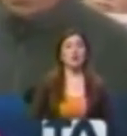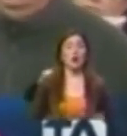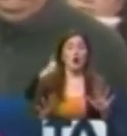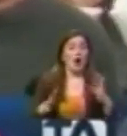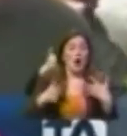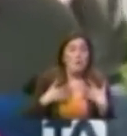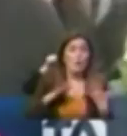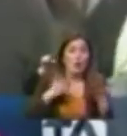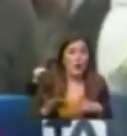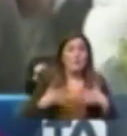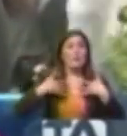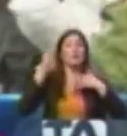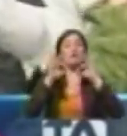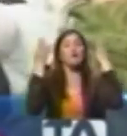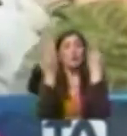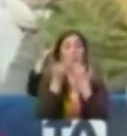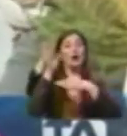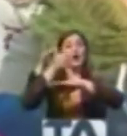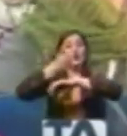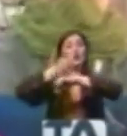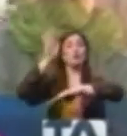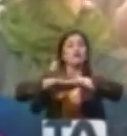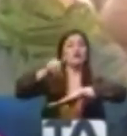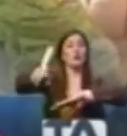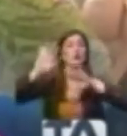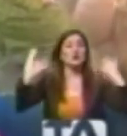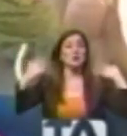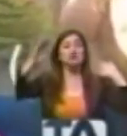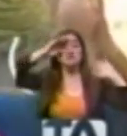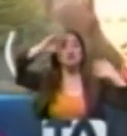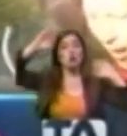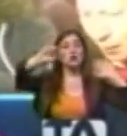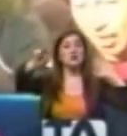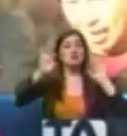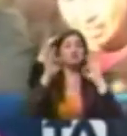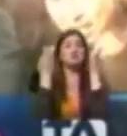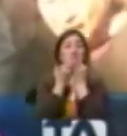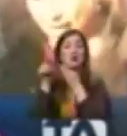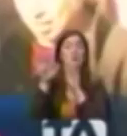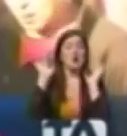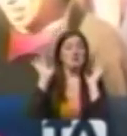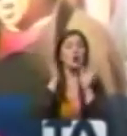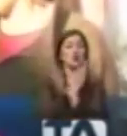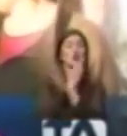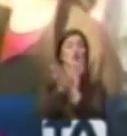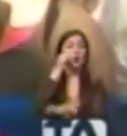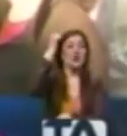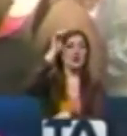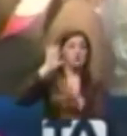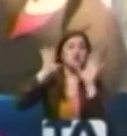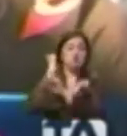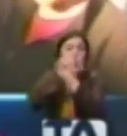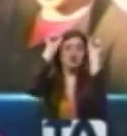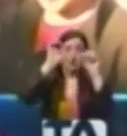responsables a las autoridades por no tomar cartas en el asunto. Tanto la policía, sobre todo del turno del día de ayer, de